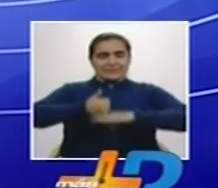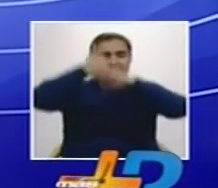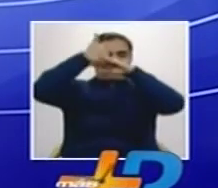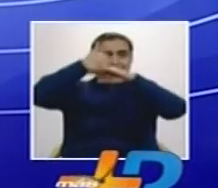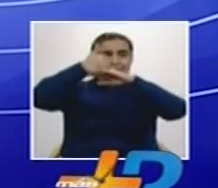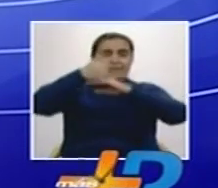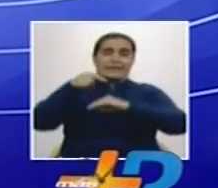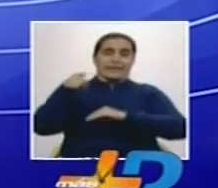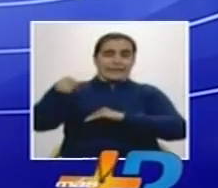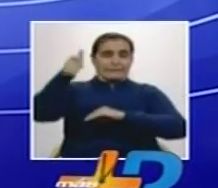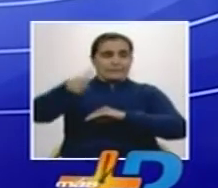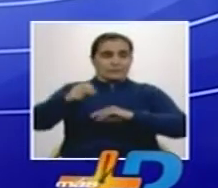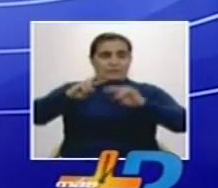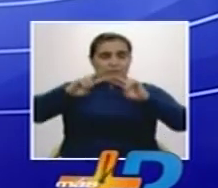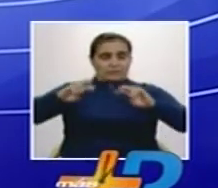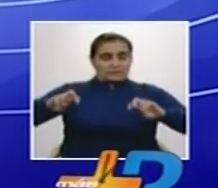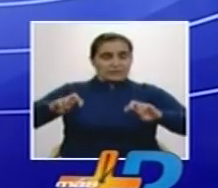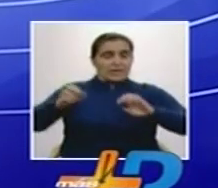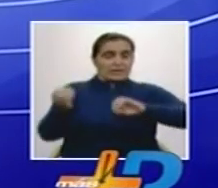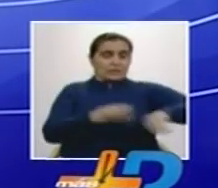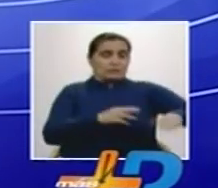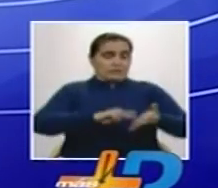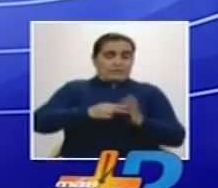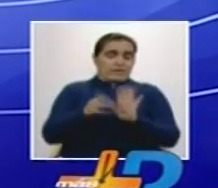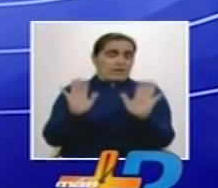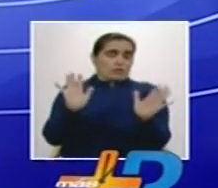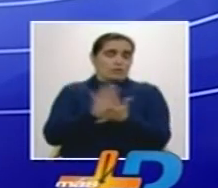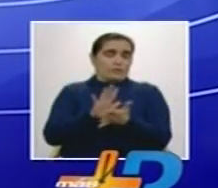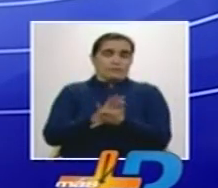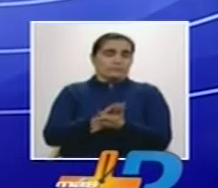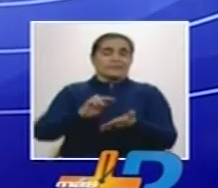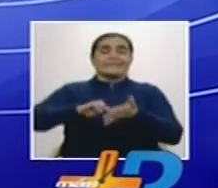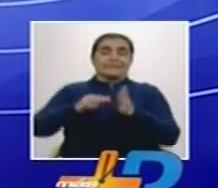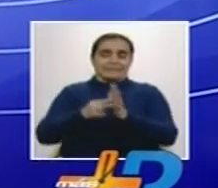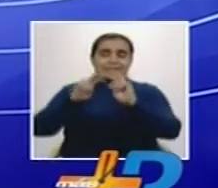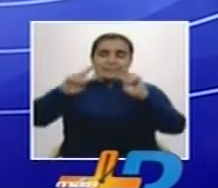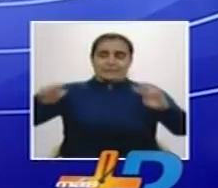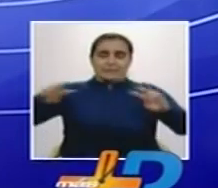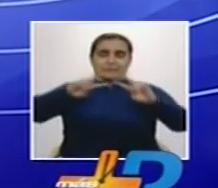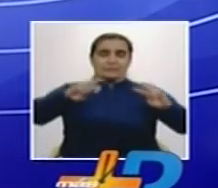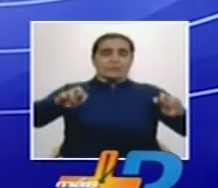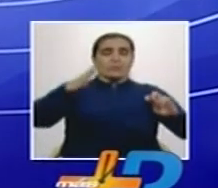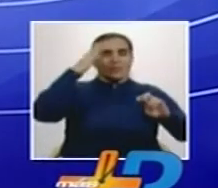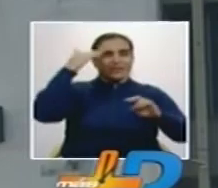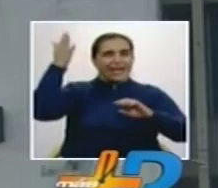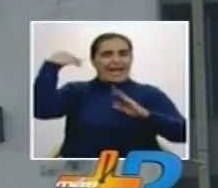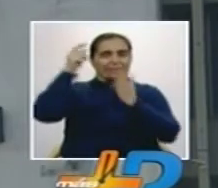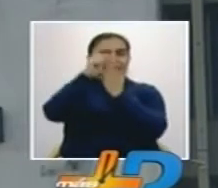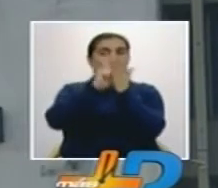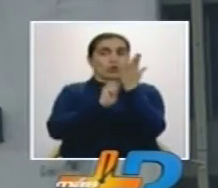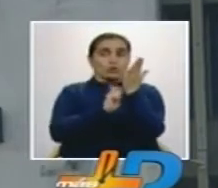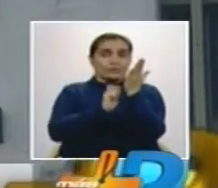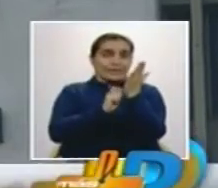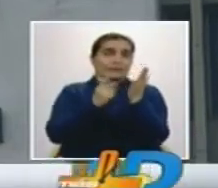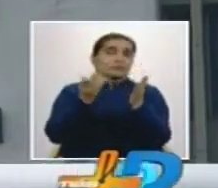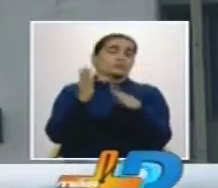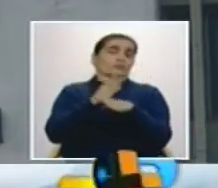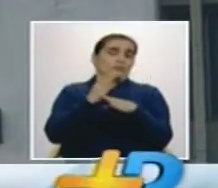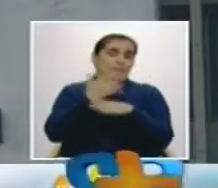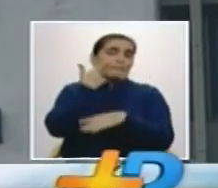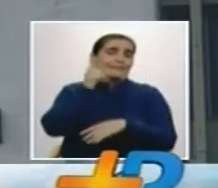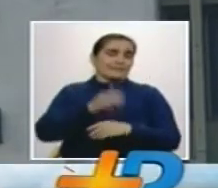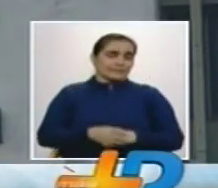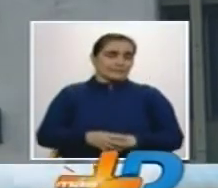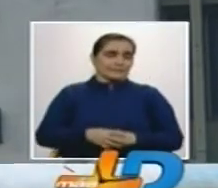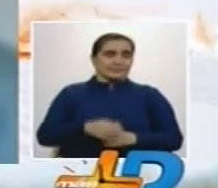el exfuncionario por supuestas irregularidades en los procesos de contratación que adelantó. Uno de los escándalos más recordados